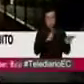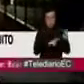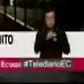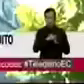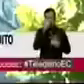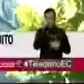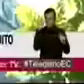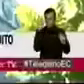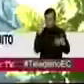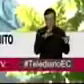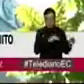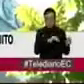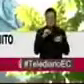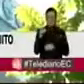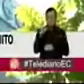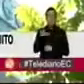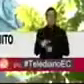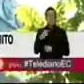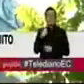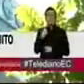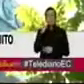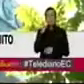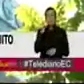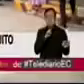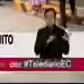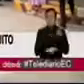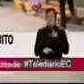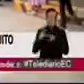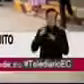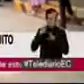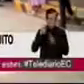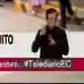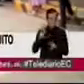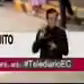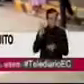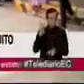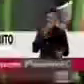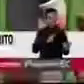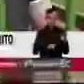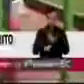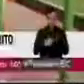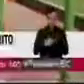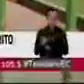así lo permitan. A Bonilla, además, se le tomaron versiones en la investigación previa que se mantiene